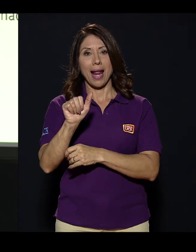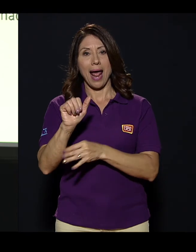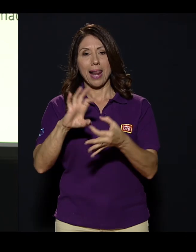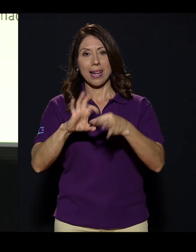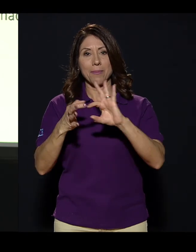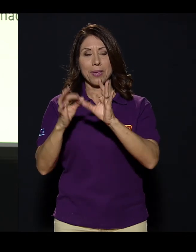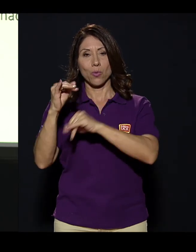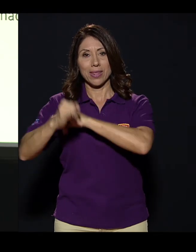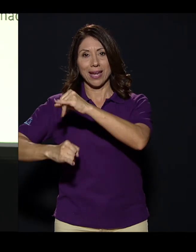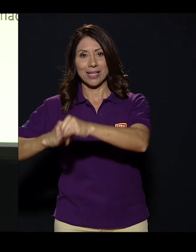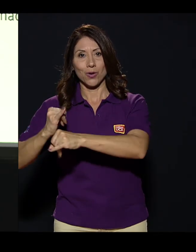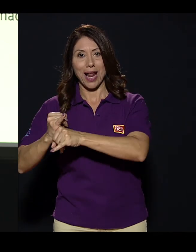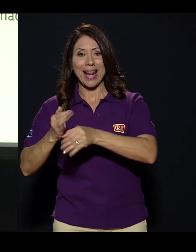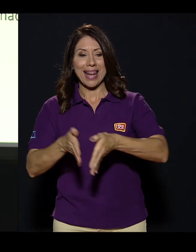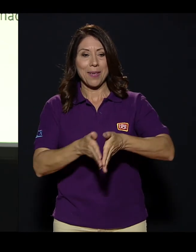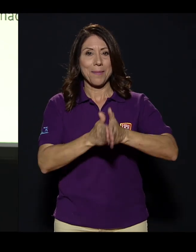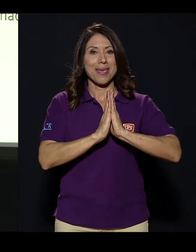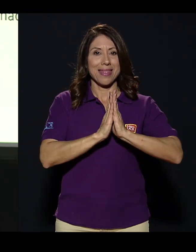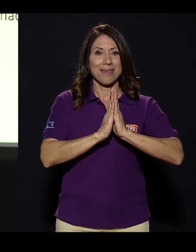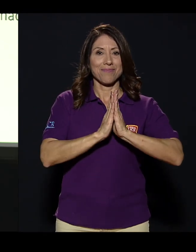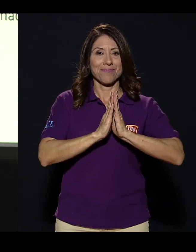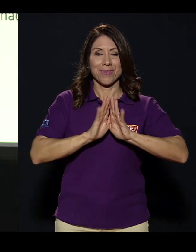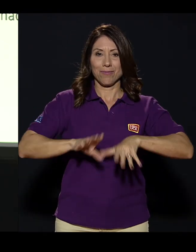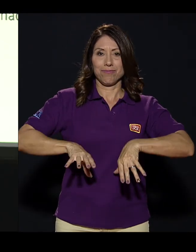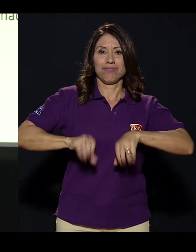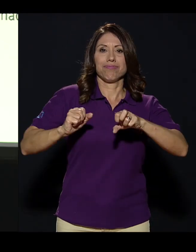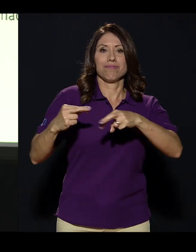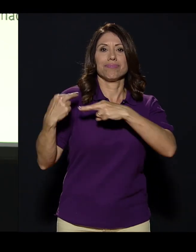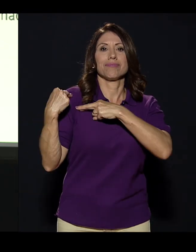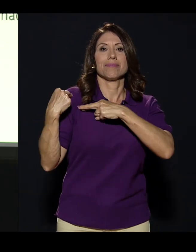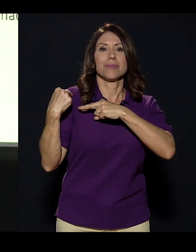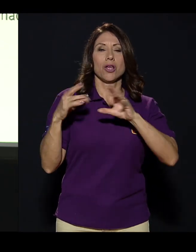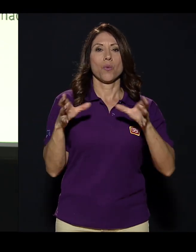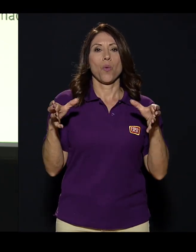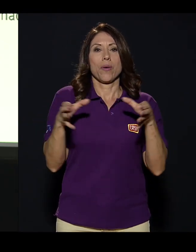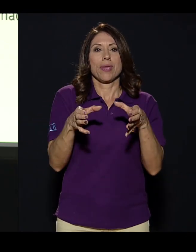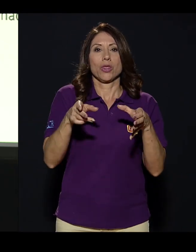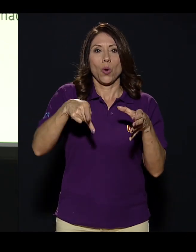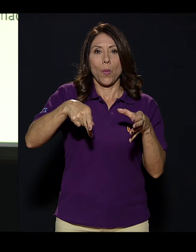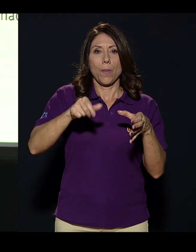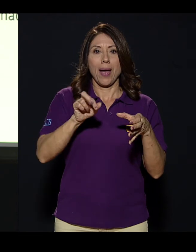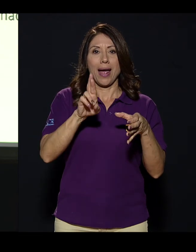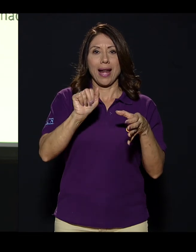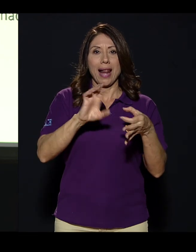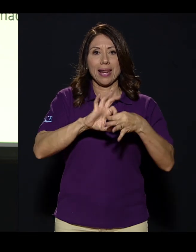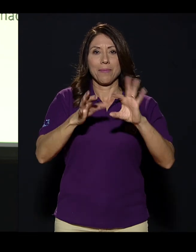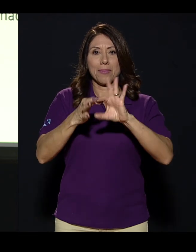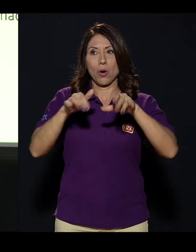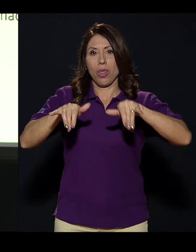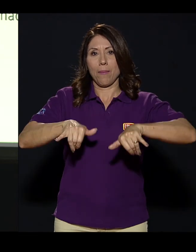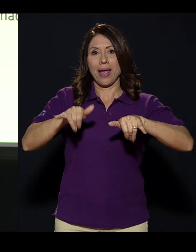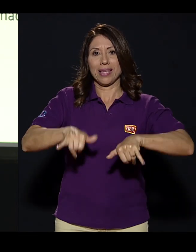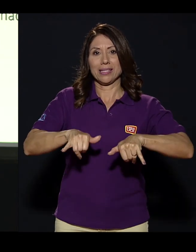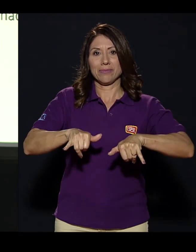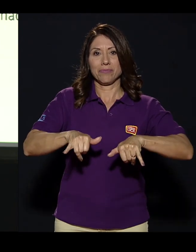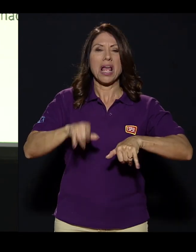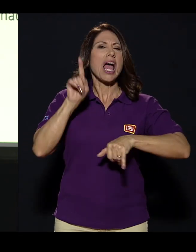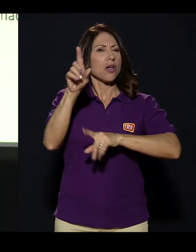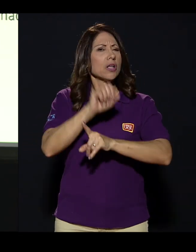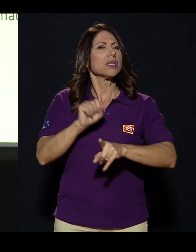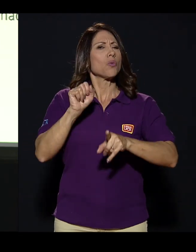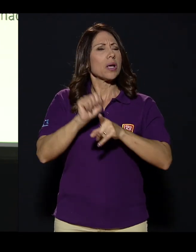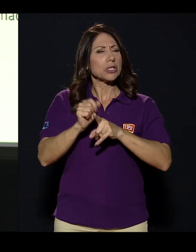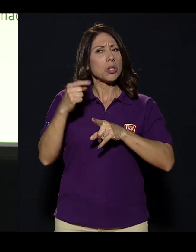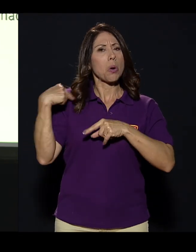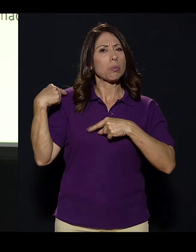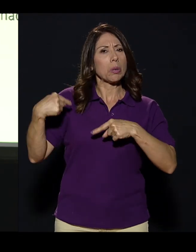que se ha dado en los últimos años, y para no dejar a los atletas del movimiento paralímpico que no puedan participar,